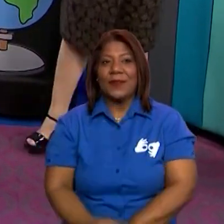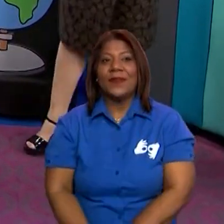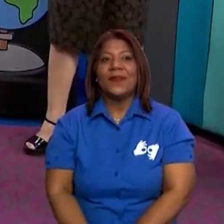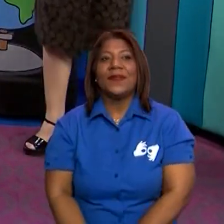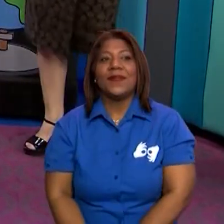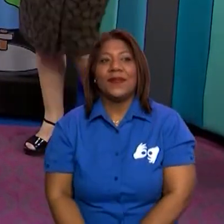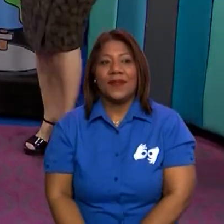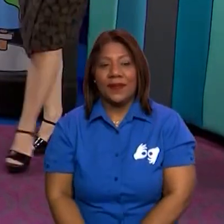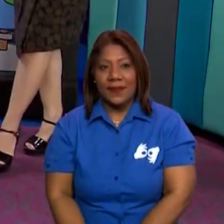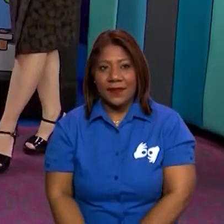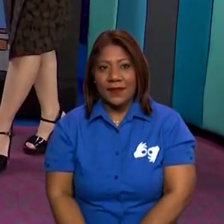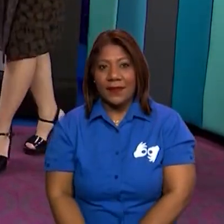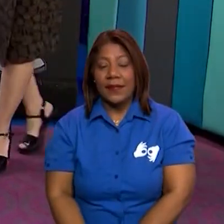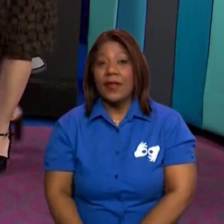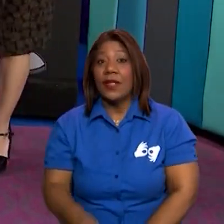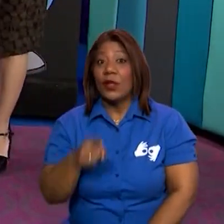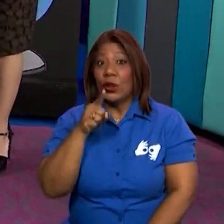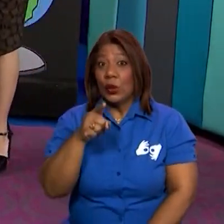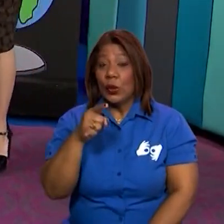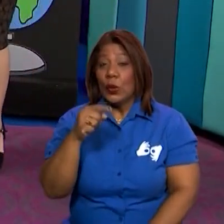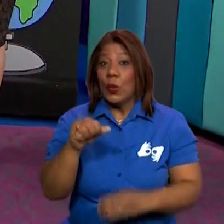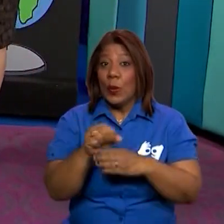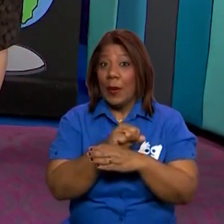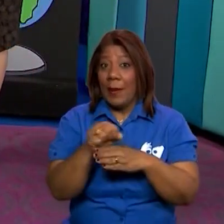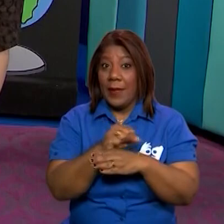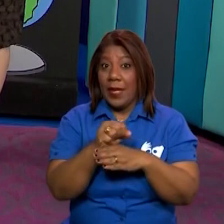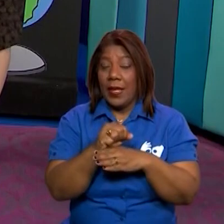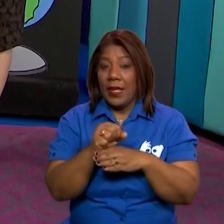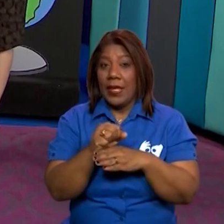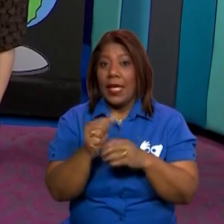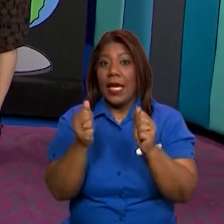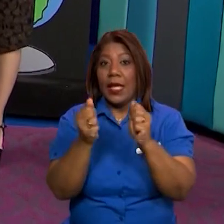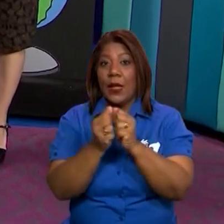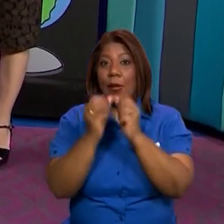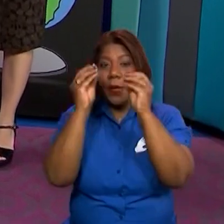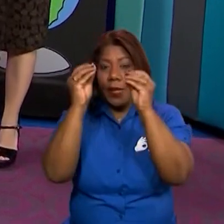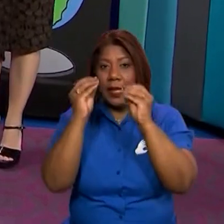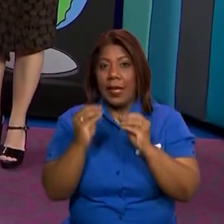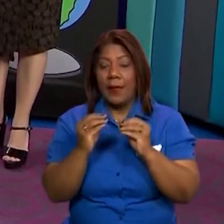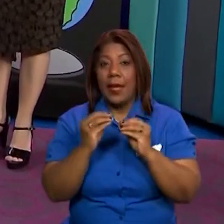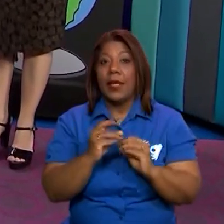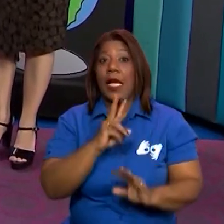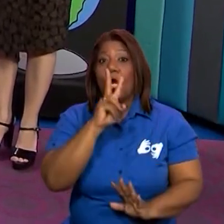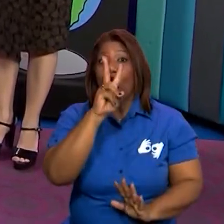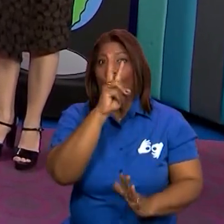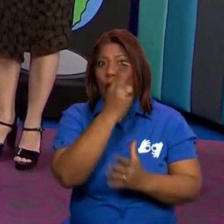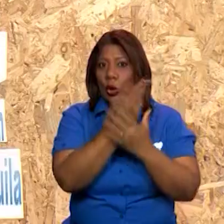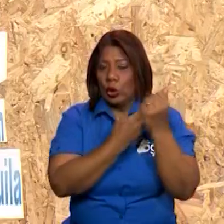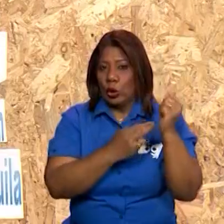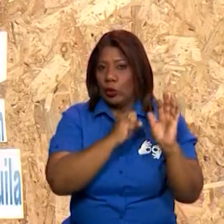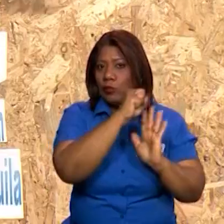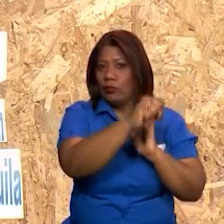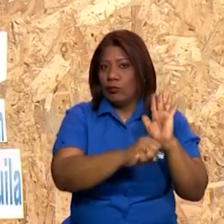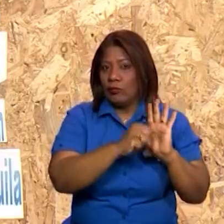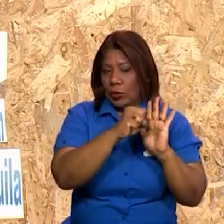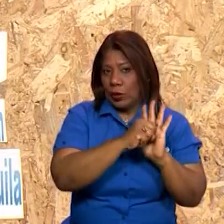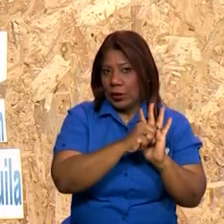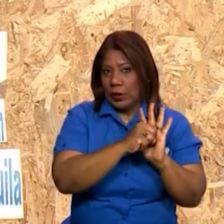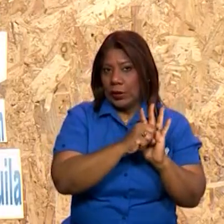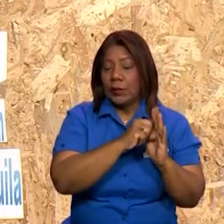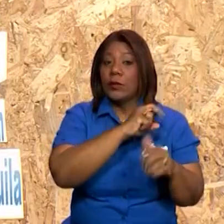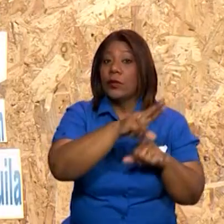Vamos a clasificar todos los sustantivos que aquí tenemos. Los clasificamos en comunes y